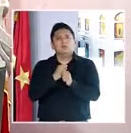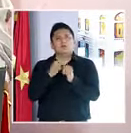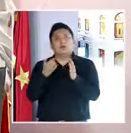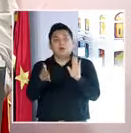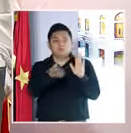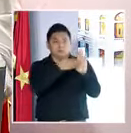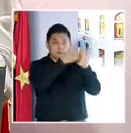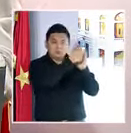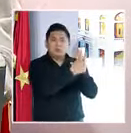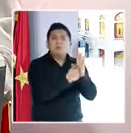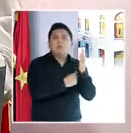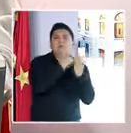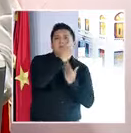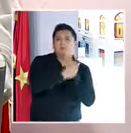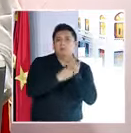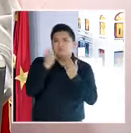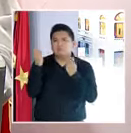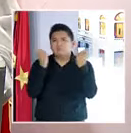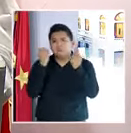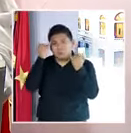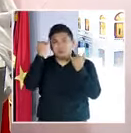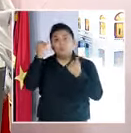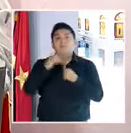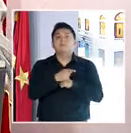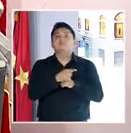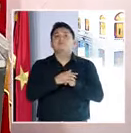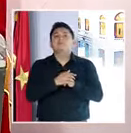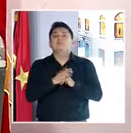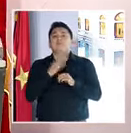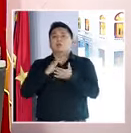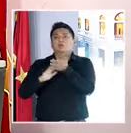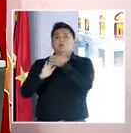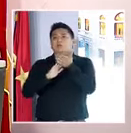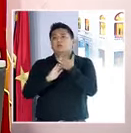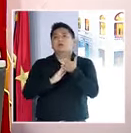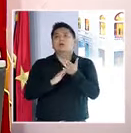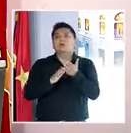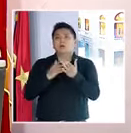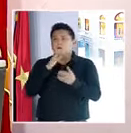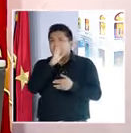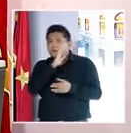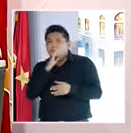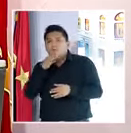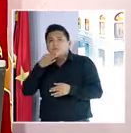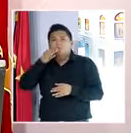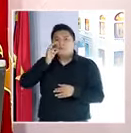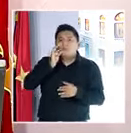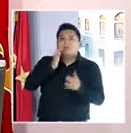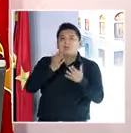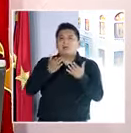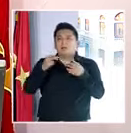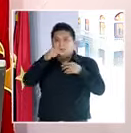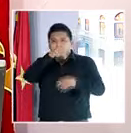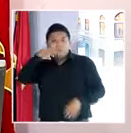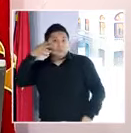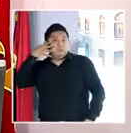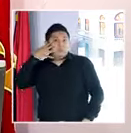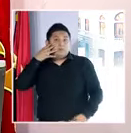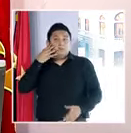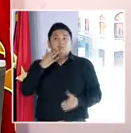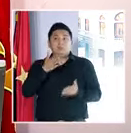proyecto estratégico para nosotros, como es el de la restauración de la caficultura en Norte de Santander, que